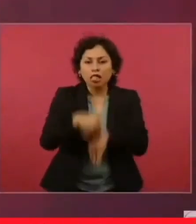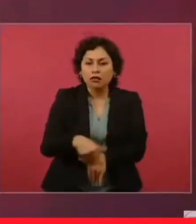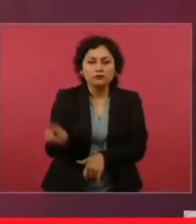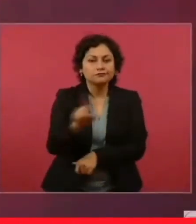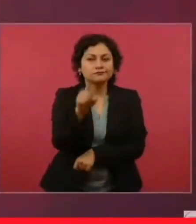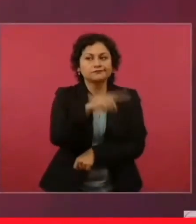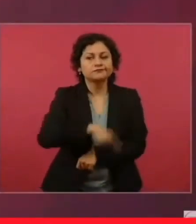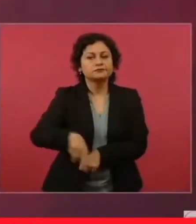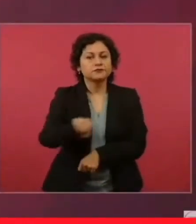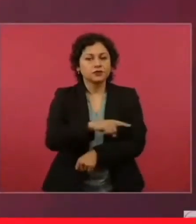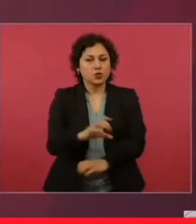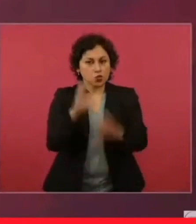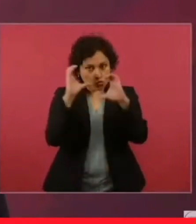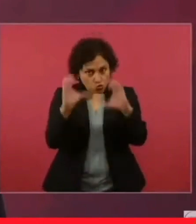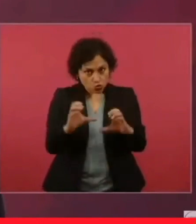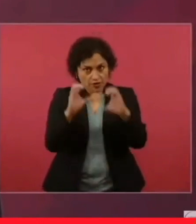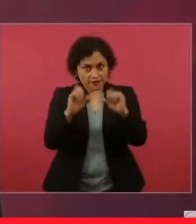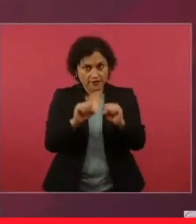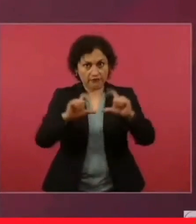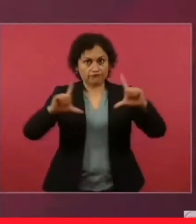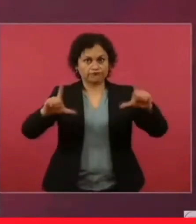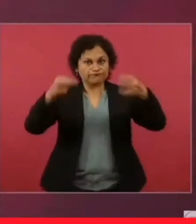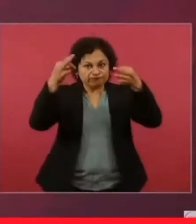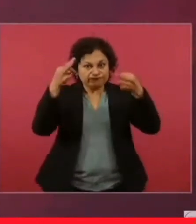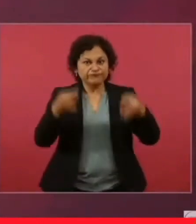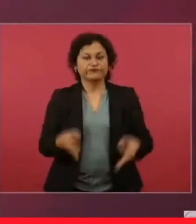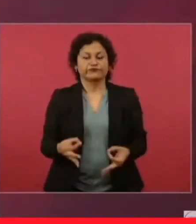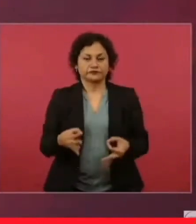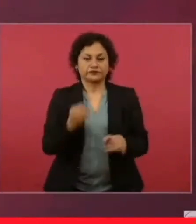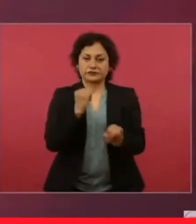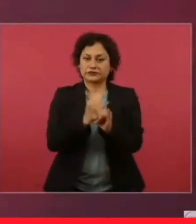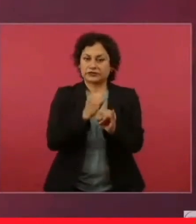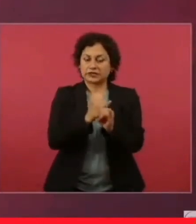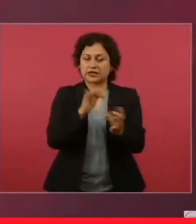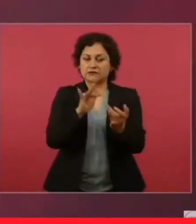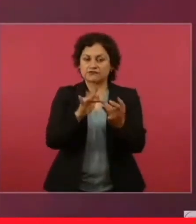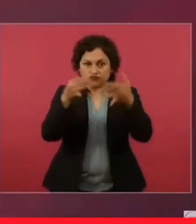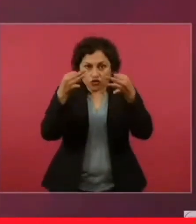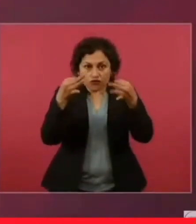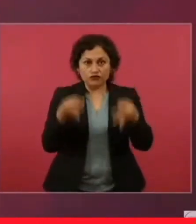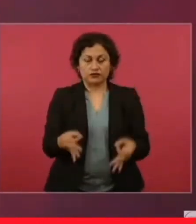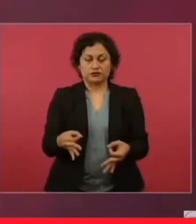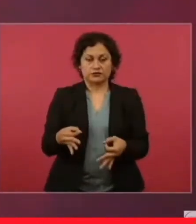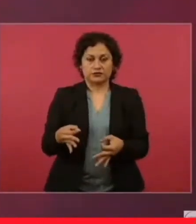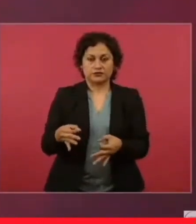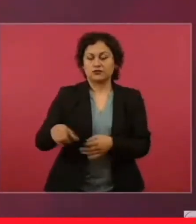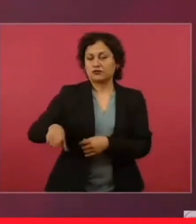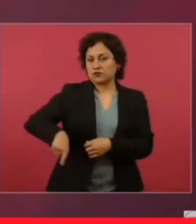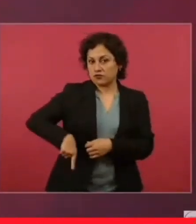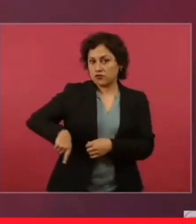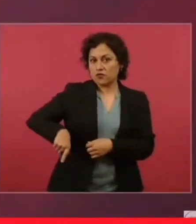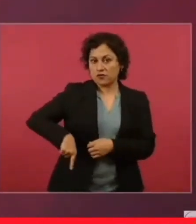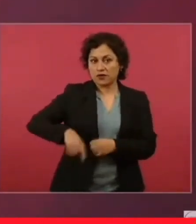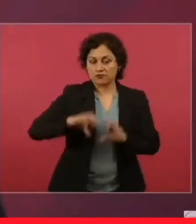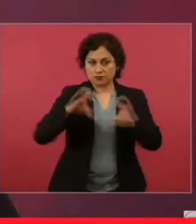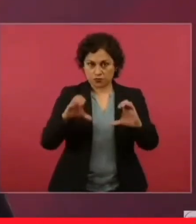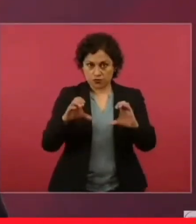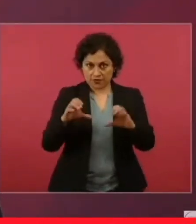las páginas oficiales y las cuentas oficiales en redes sociales de el gobierno de